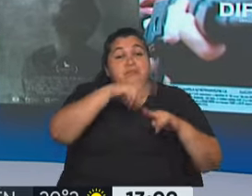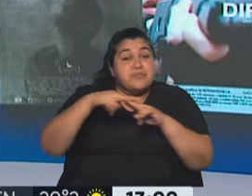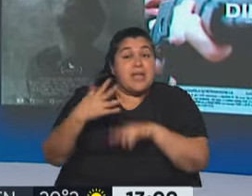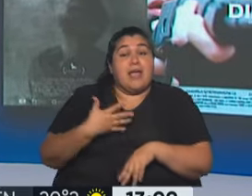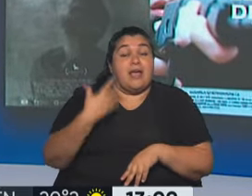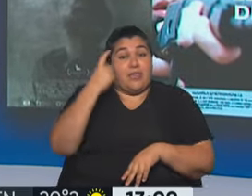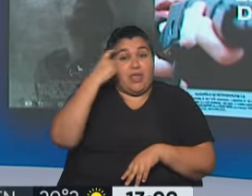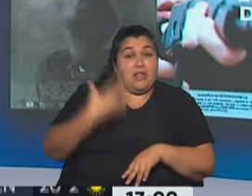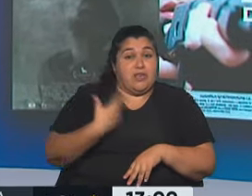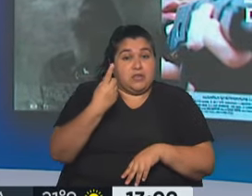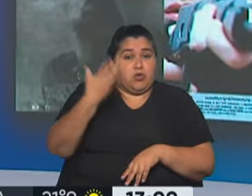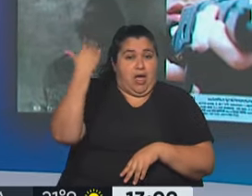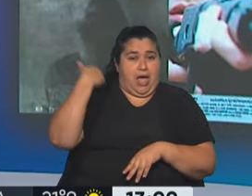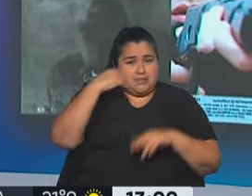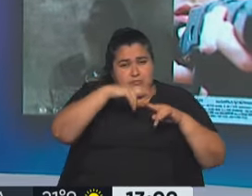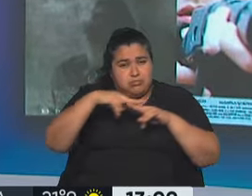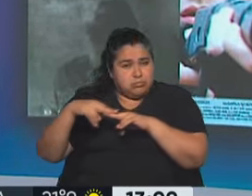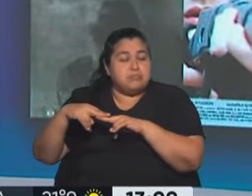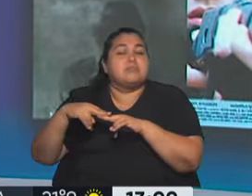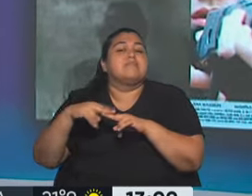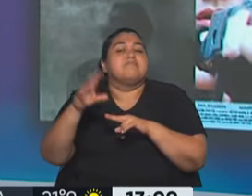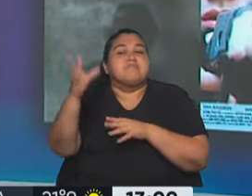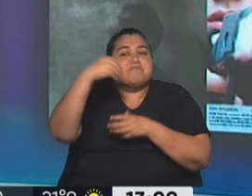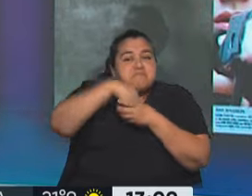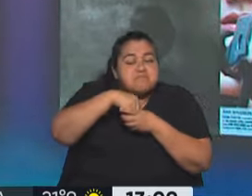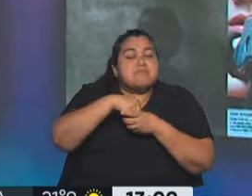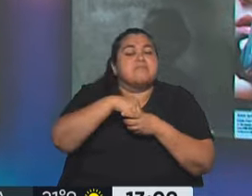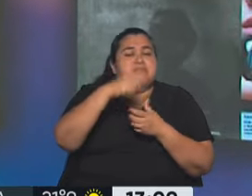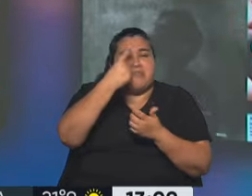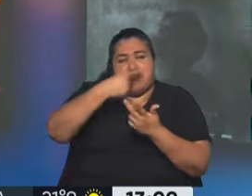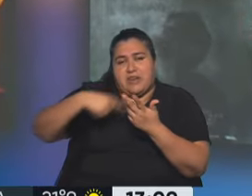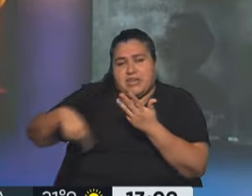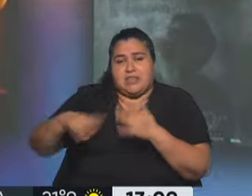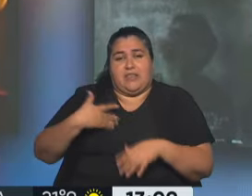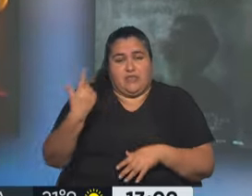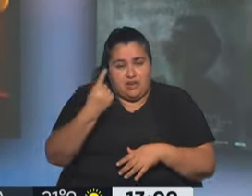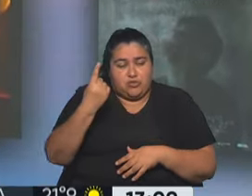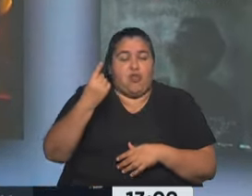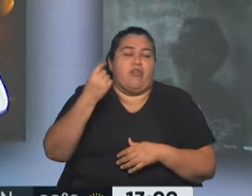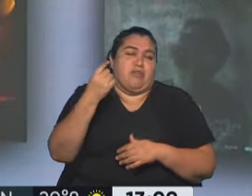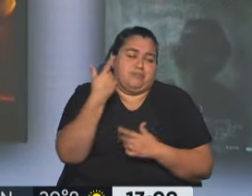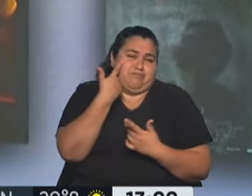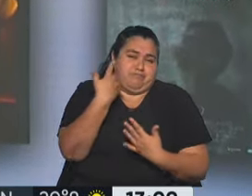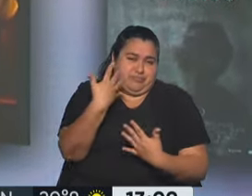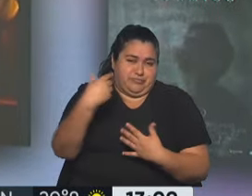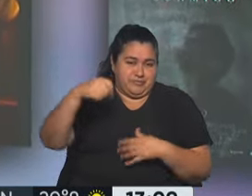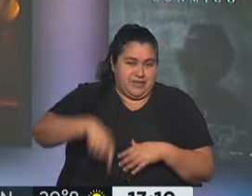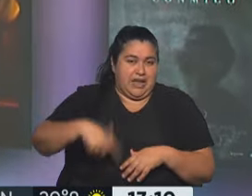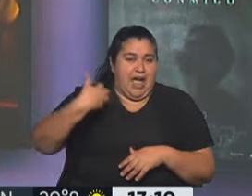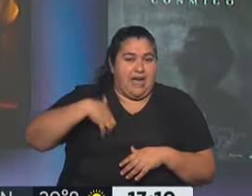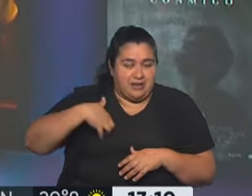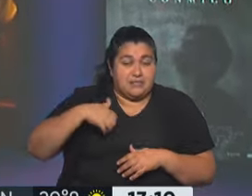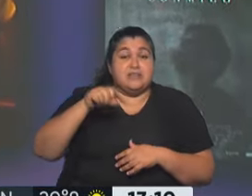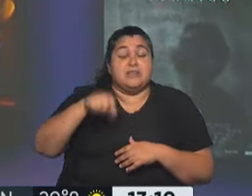en ese entonces ignotos desconocidos, figuraban Israel Adrián Caetano, Paula Hernández, Ulises Rosell, Daniel Burman, Sandra